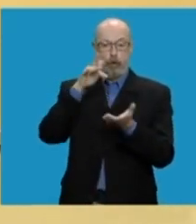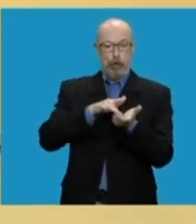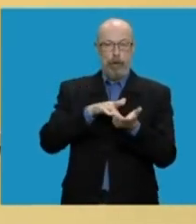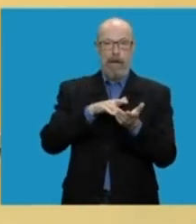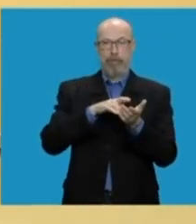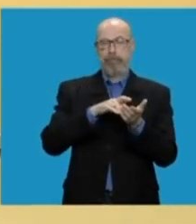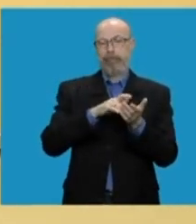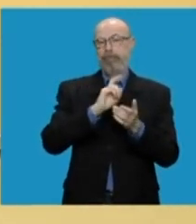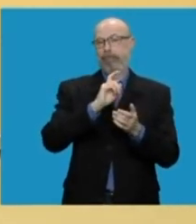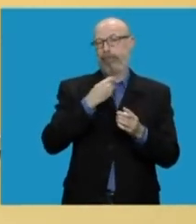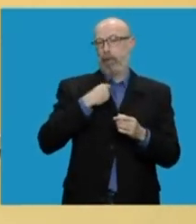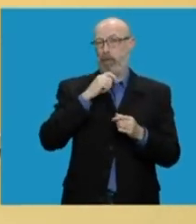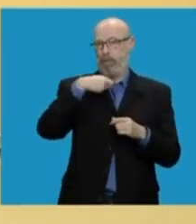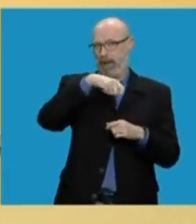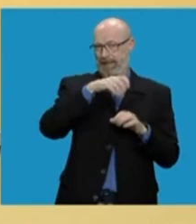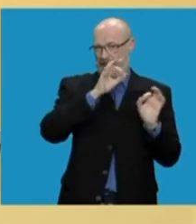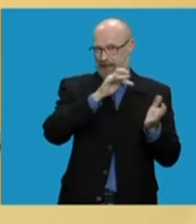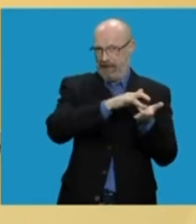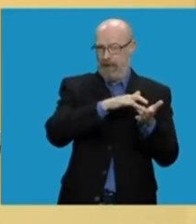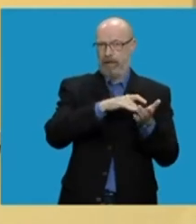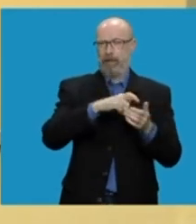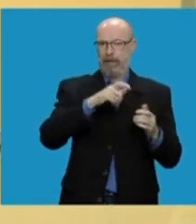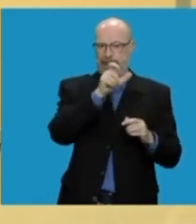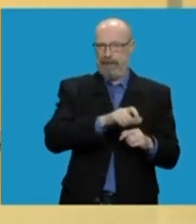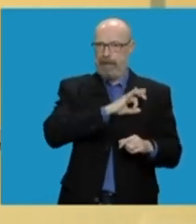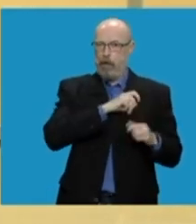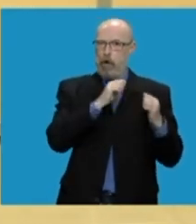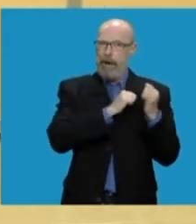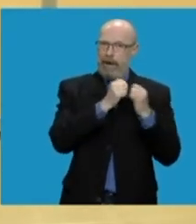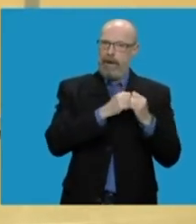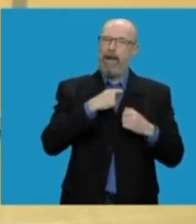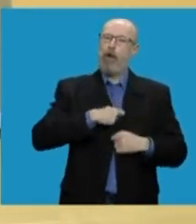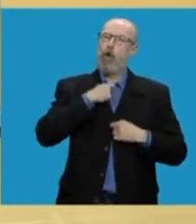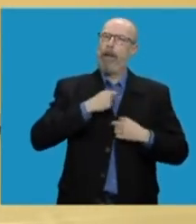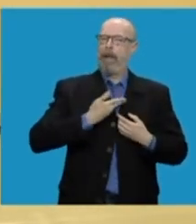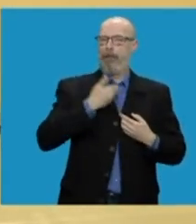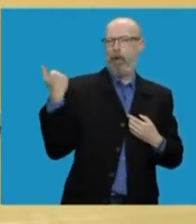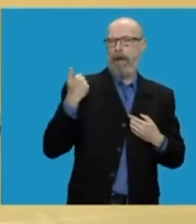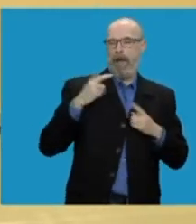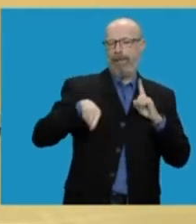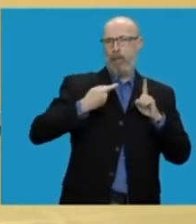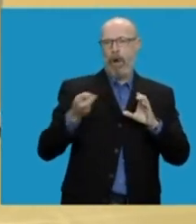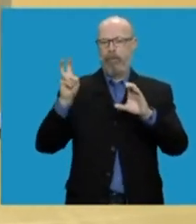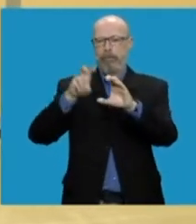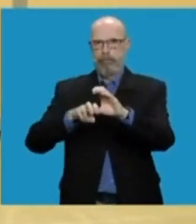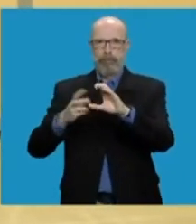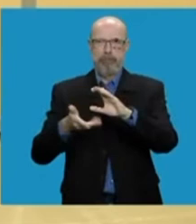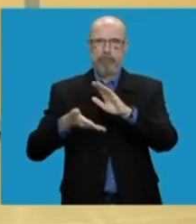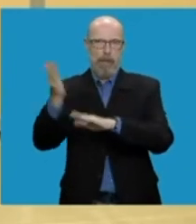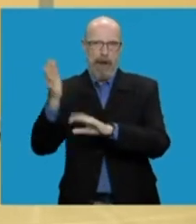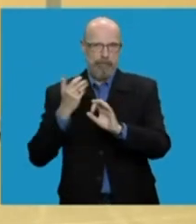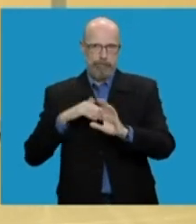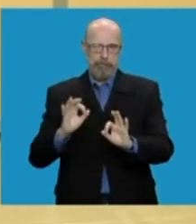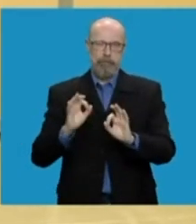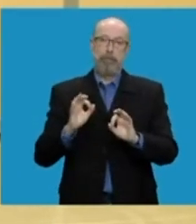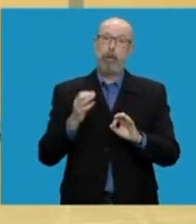de la corbata instantes antes de introducirse en un vehículo con el que abandonaría el Parlamento regional. En el interior de las Cortes, en el hemiciclo,